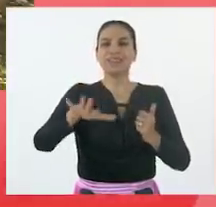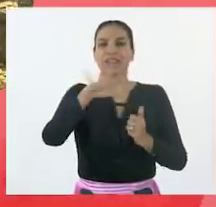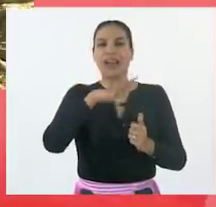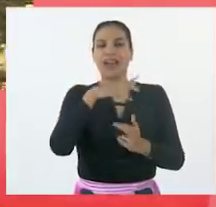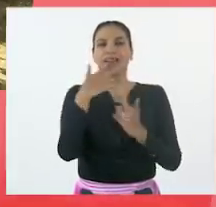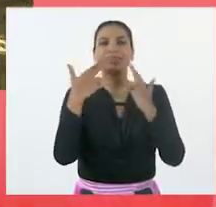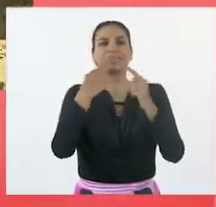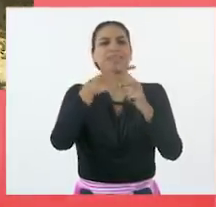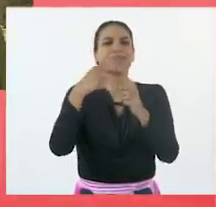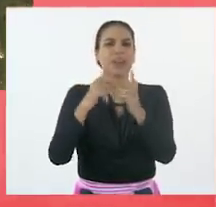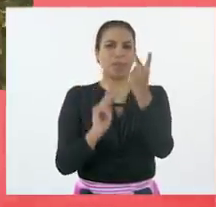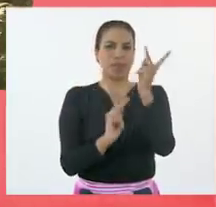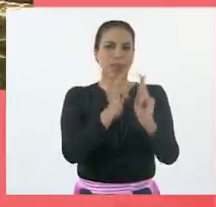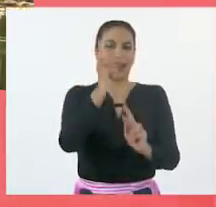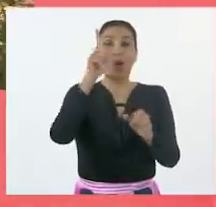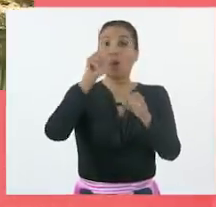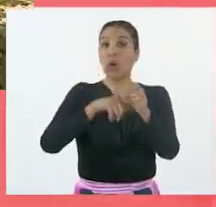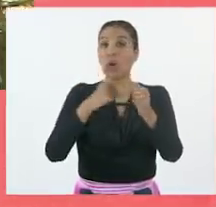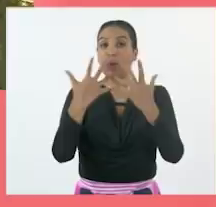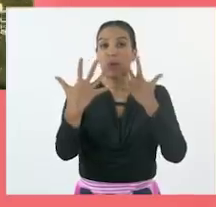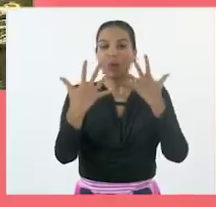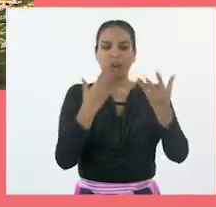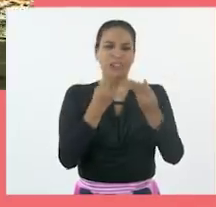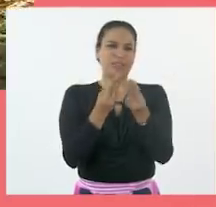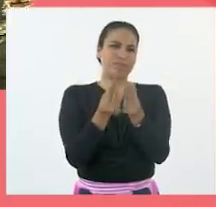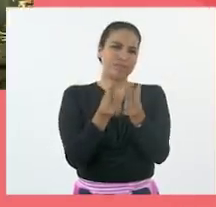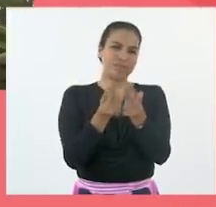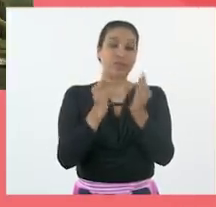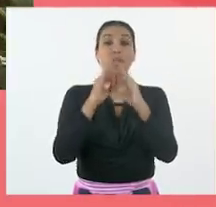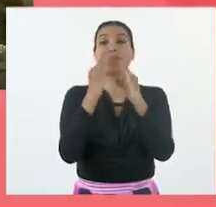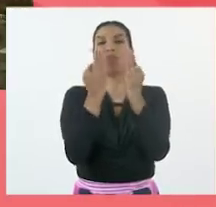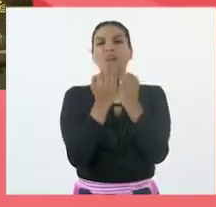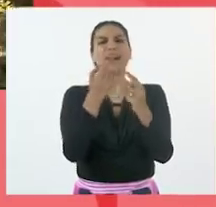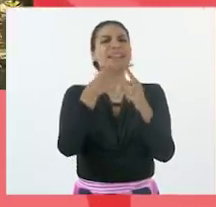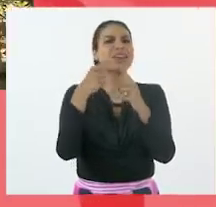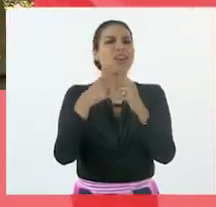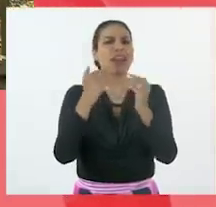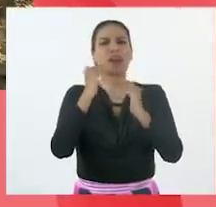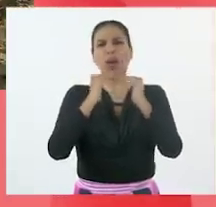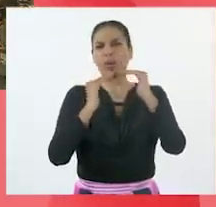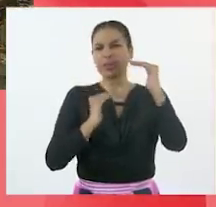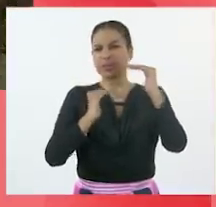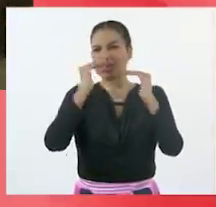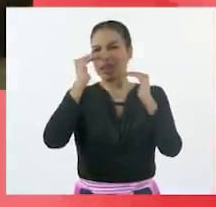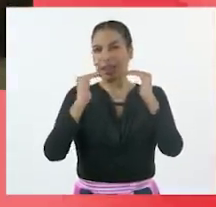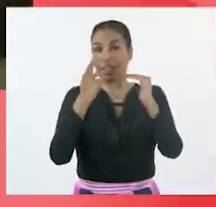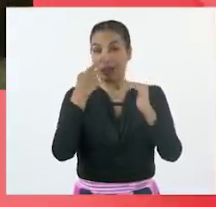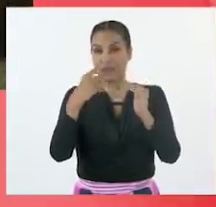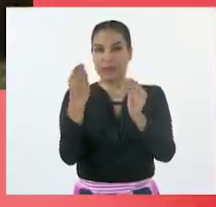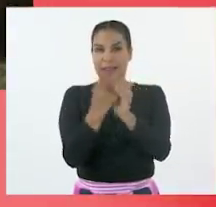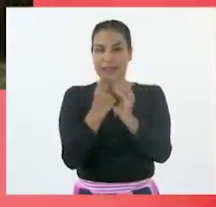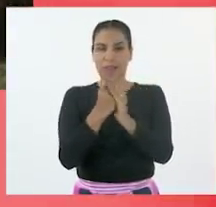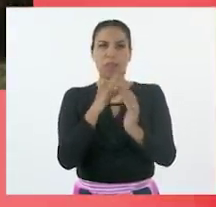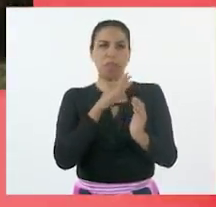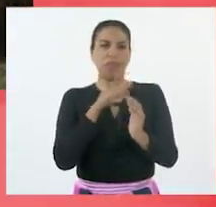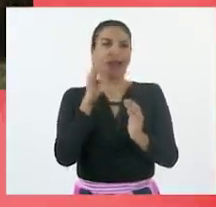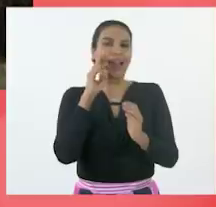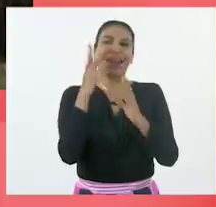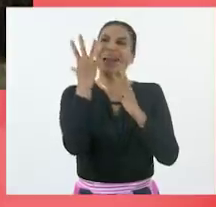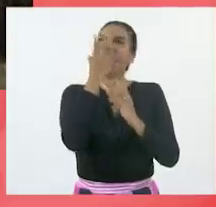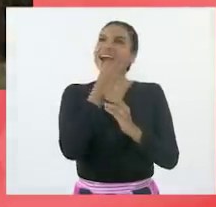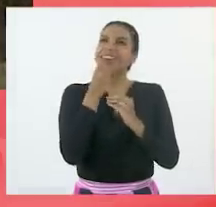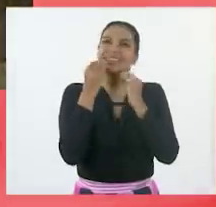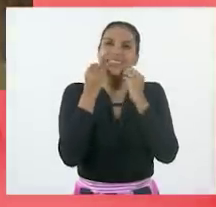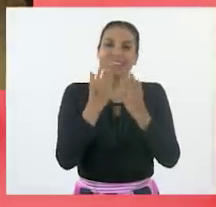una enorme variedad de plantas de colores, texturas y formas de variados tamaños, Estas especies seguramente te dejarán